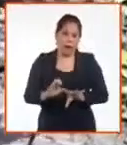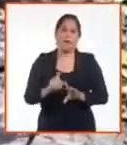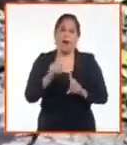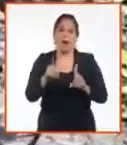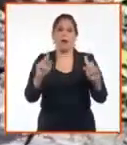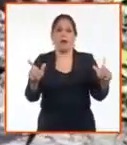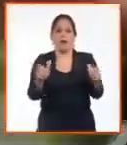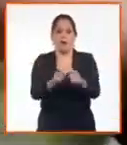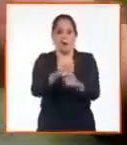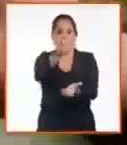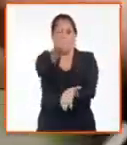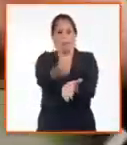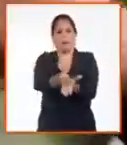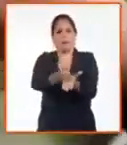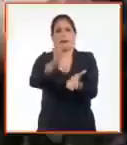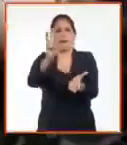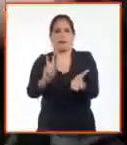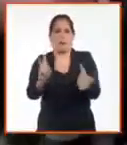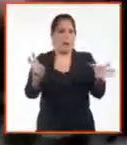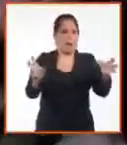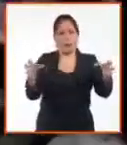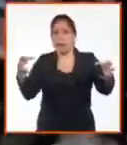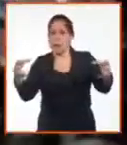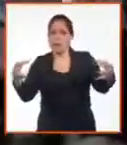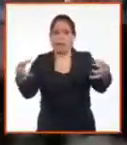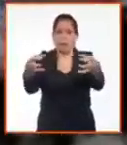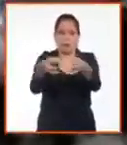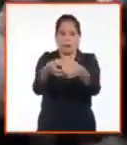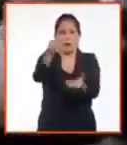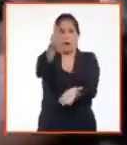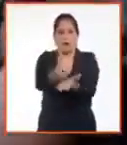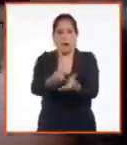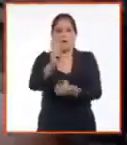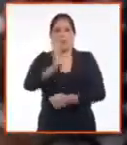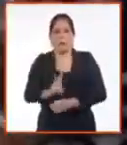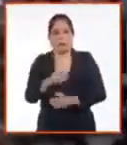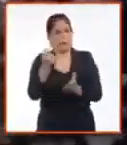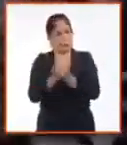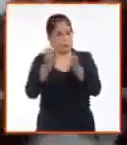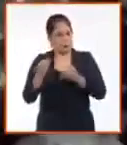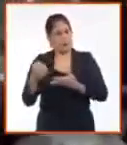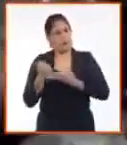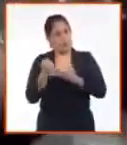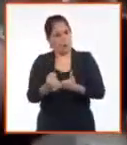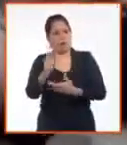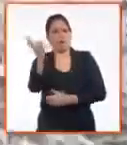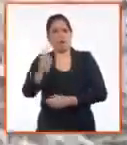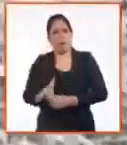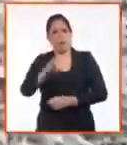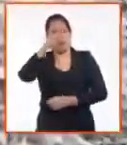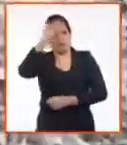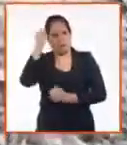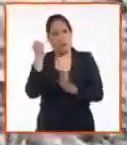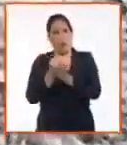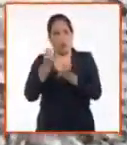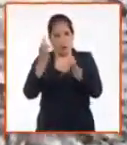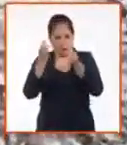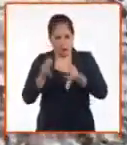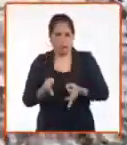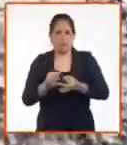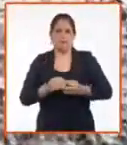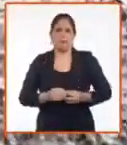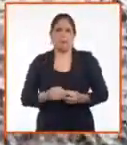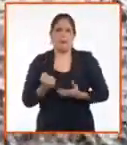caracas para marcar este reinicio del diálogo si es que se confirma el apoyo y el apoyo como acompañante y garante de la paz